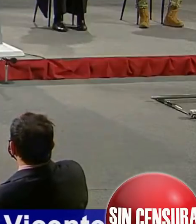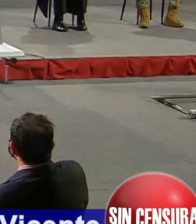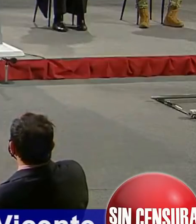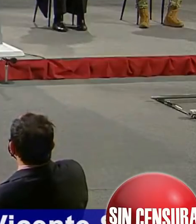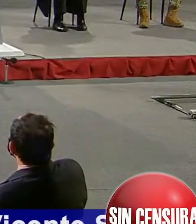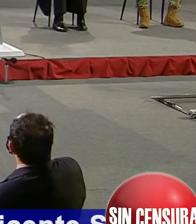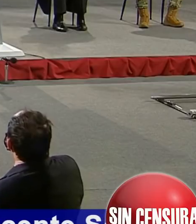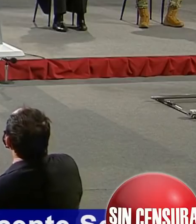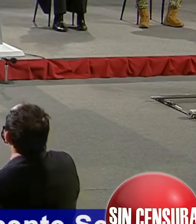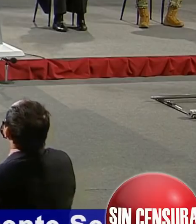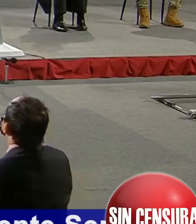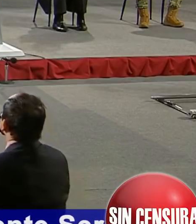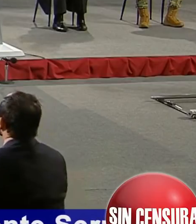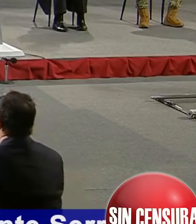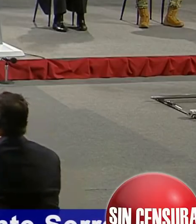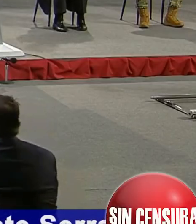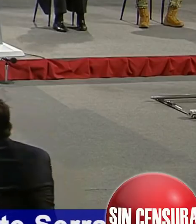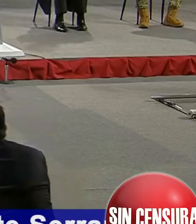Sí,